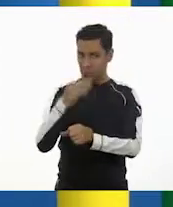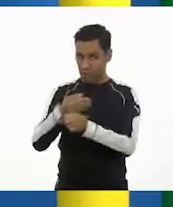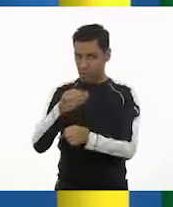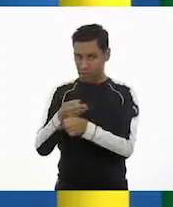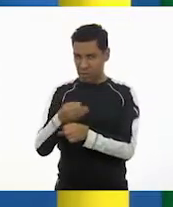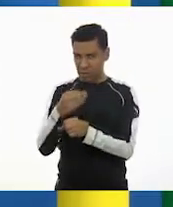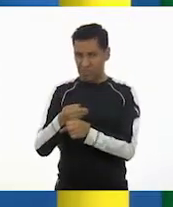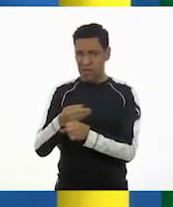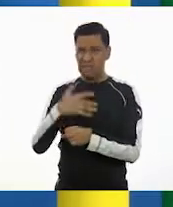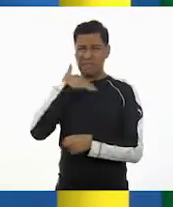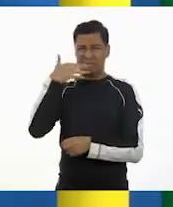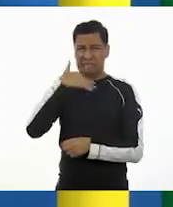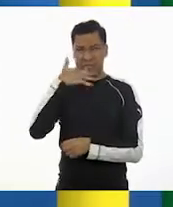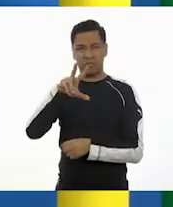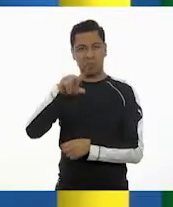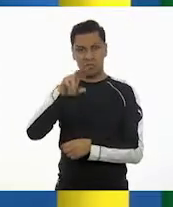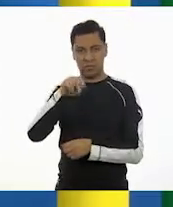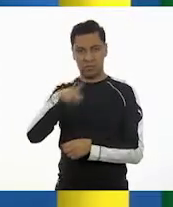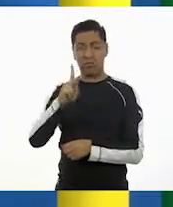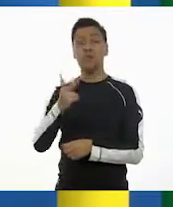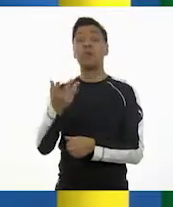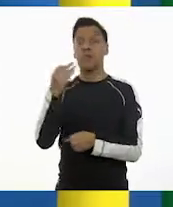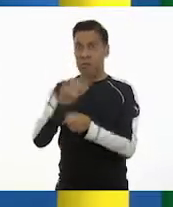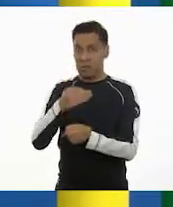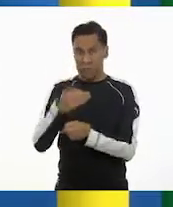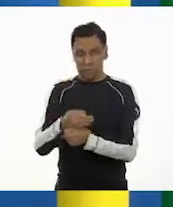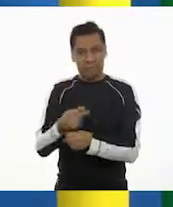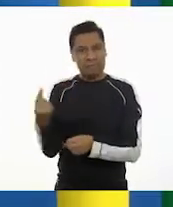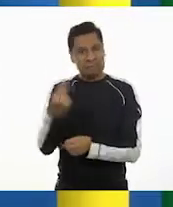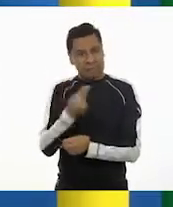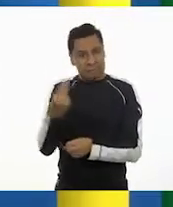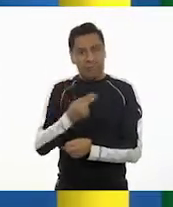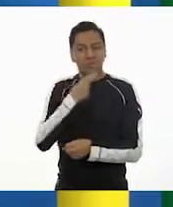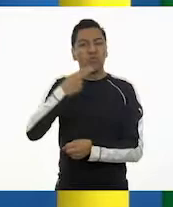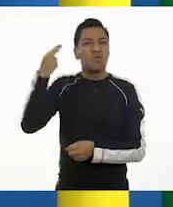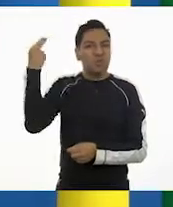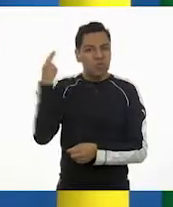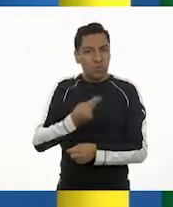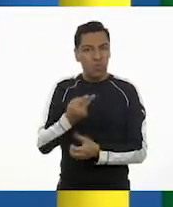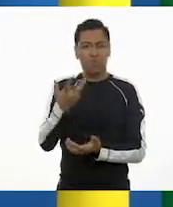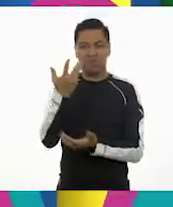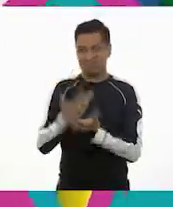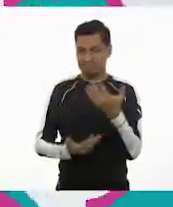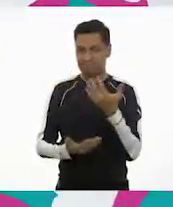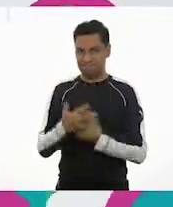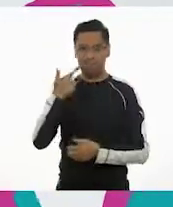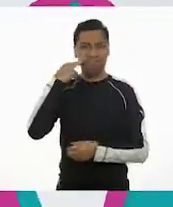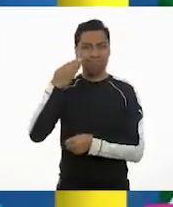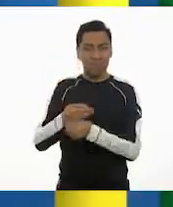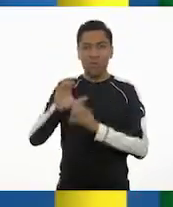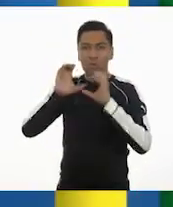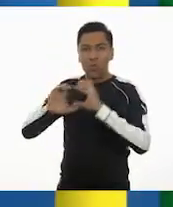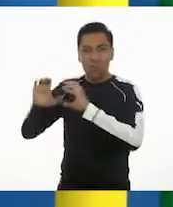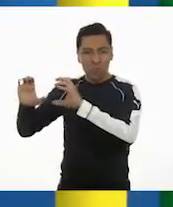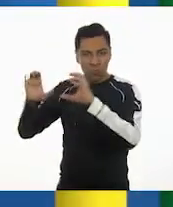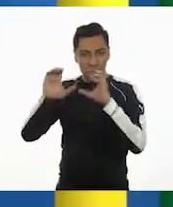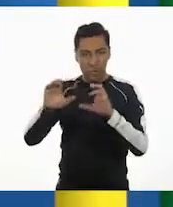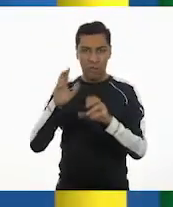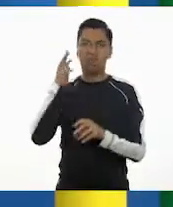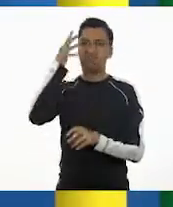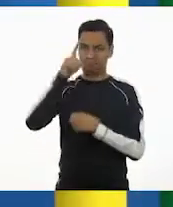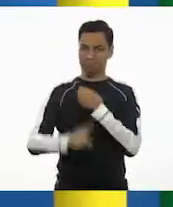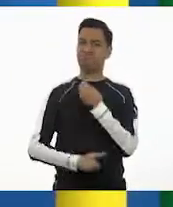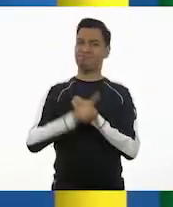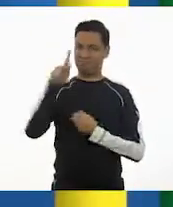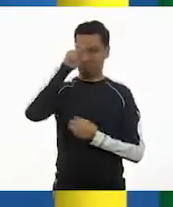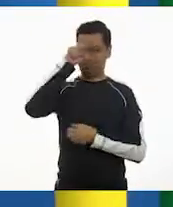actualidad, pero si no se hace algo ahora, en el futuro sí representará un grave problema. Hoy vamos a comenzar